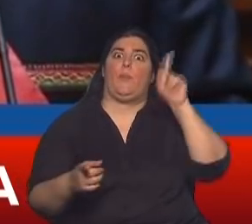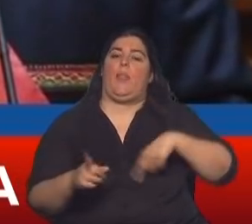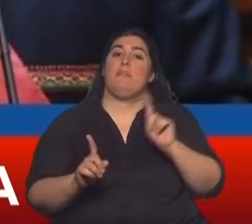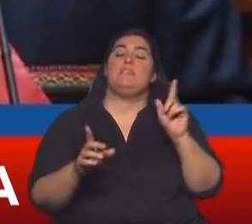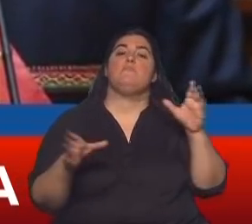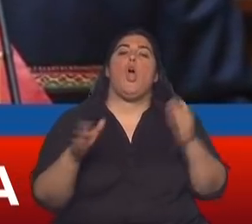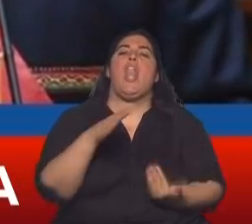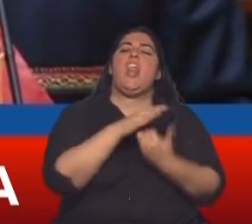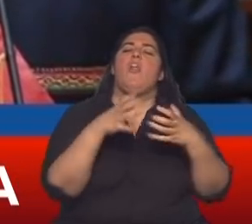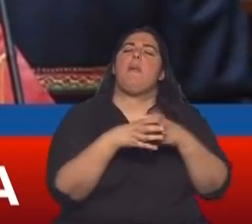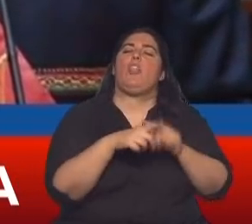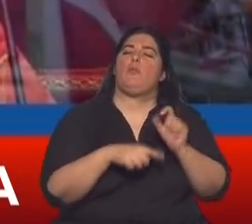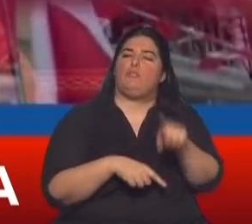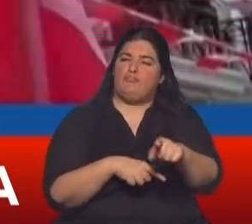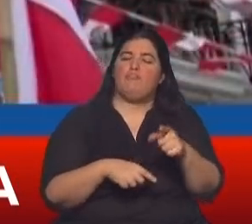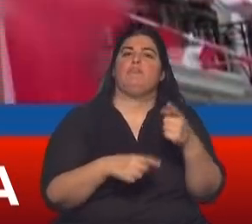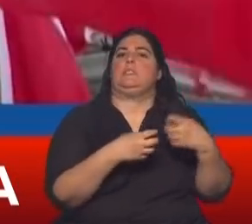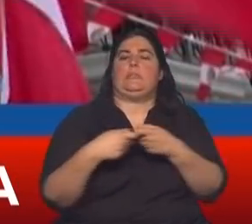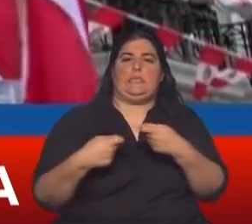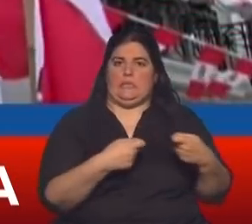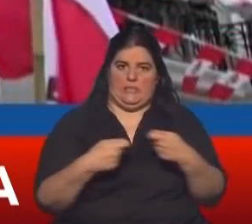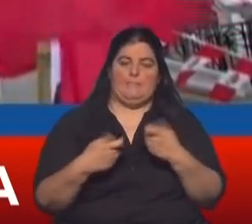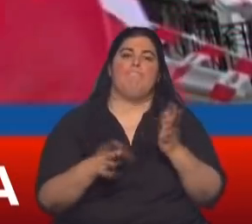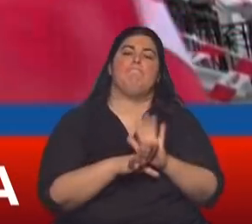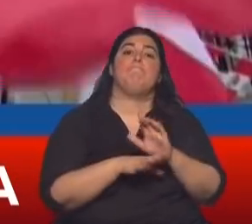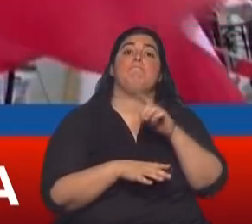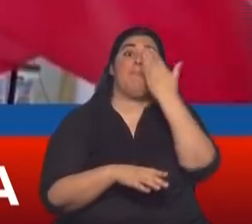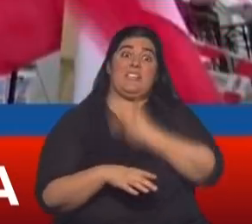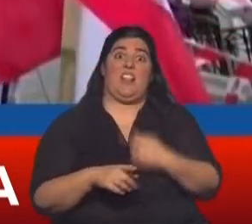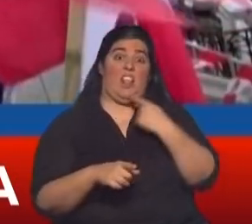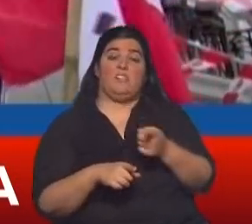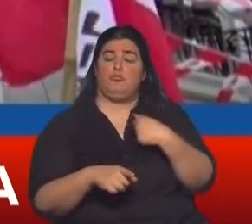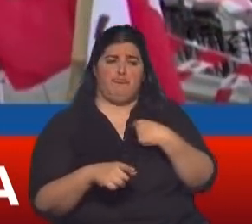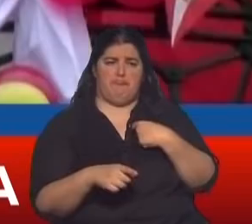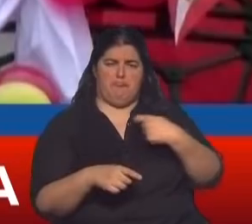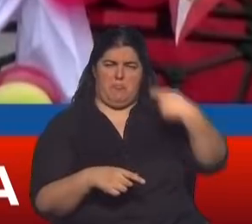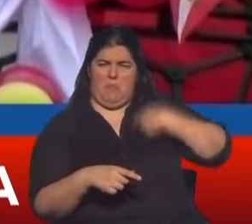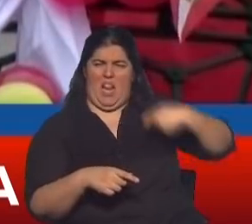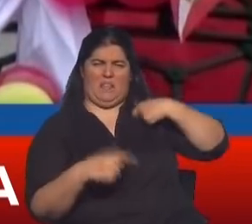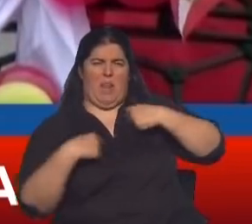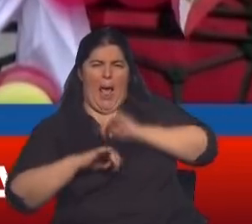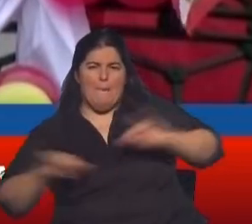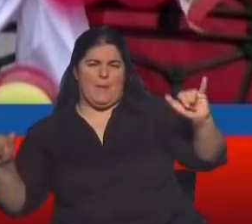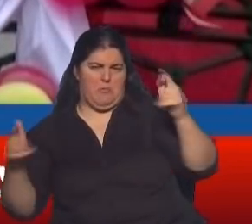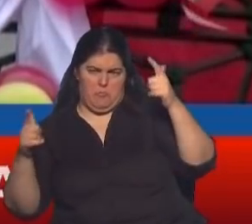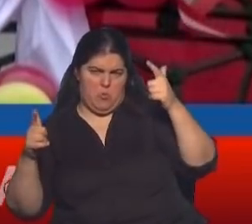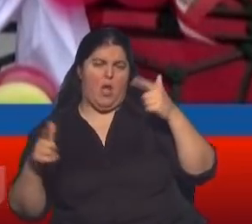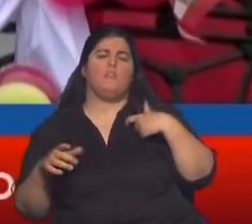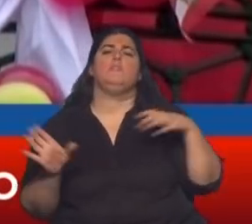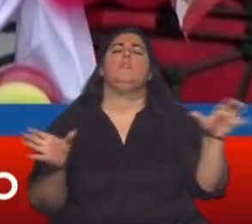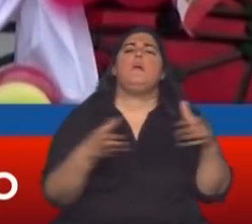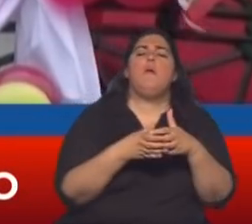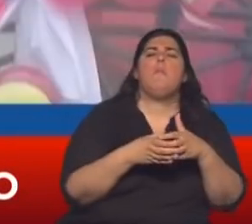partido, Vladimir Cerrón. Castillo dijo que nadie financió su campaña. La respuesta del líder del partido Perú Libre,